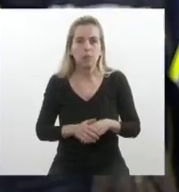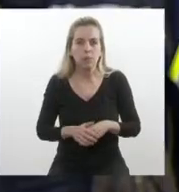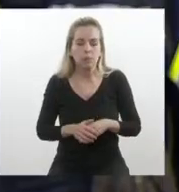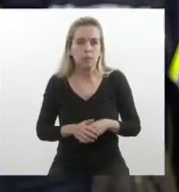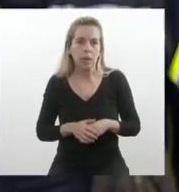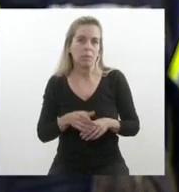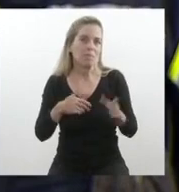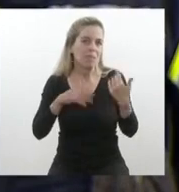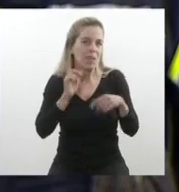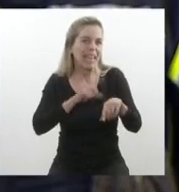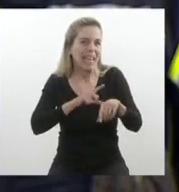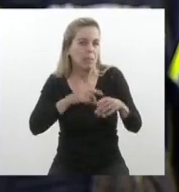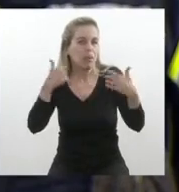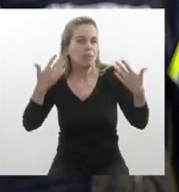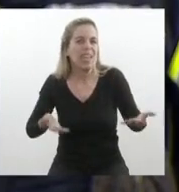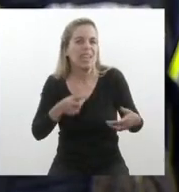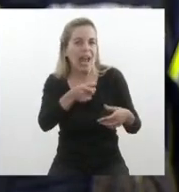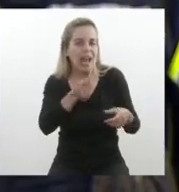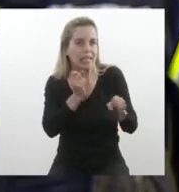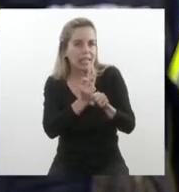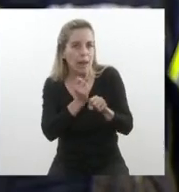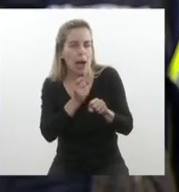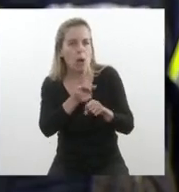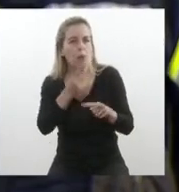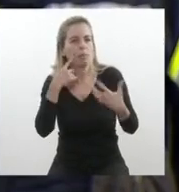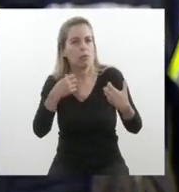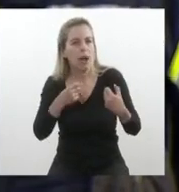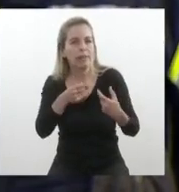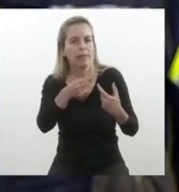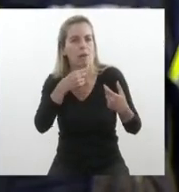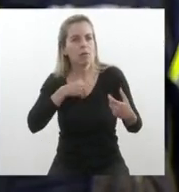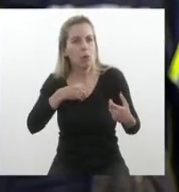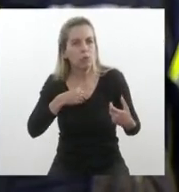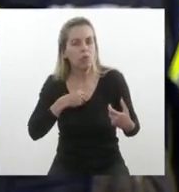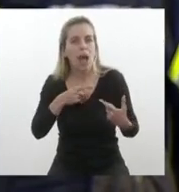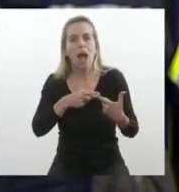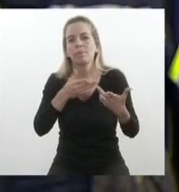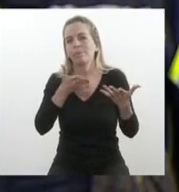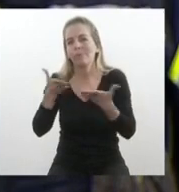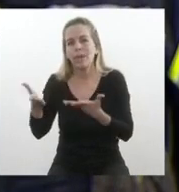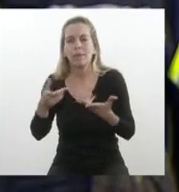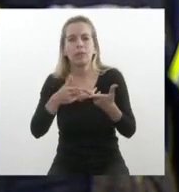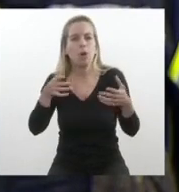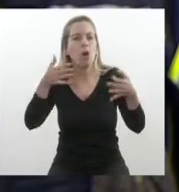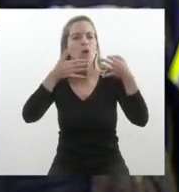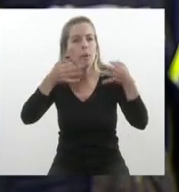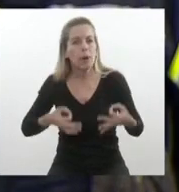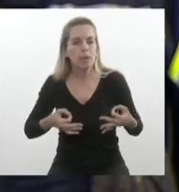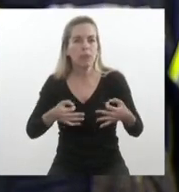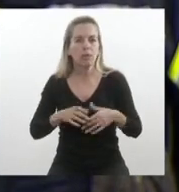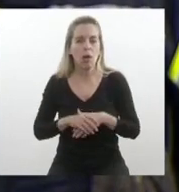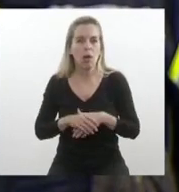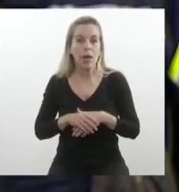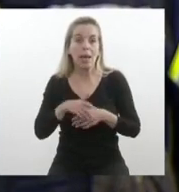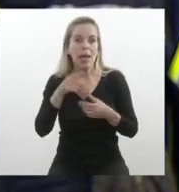gran parte de su tiempo y han puesto toda su voluntad y todo su compromiso